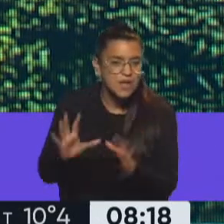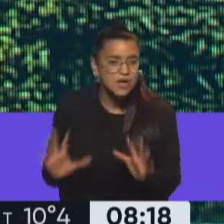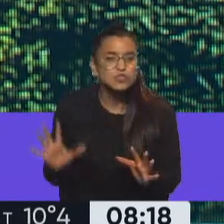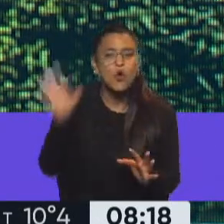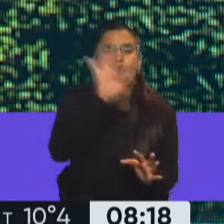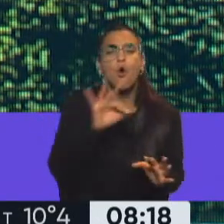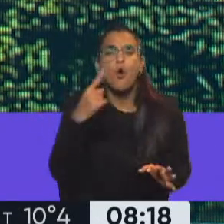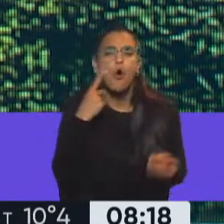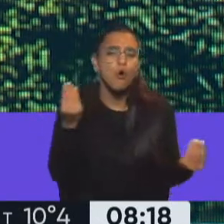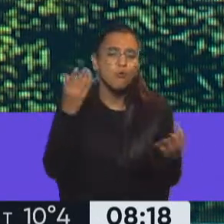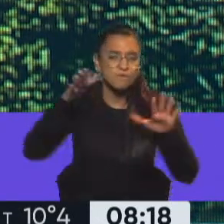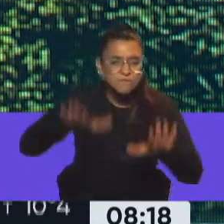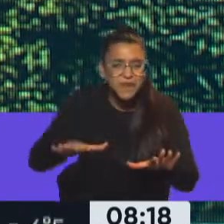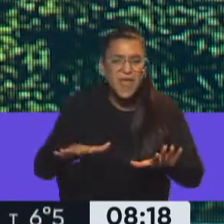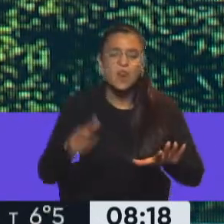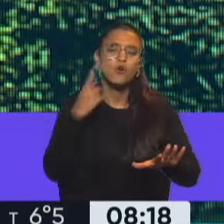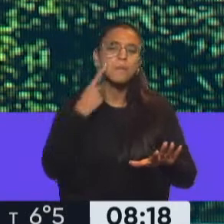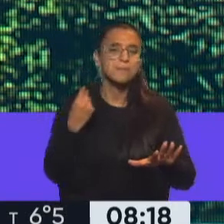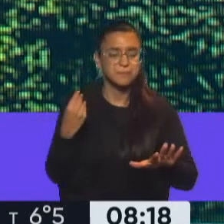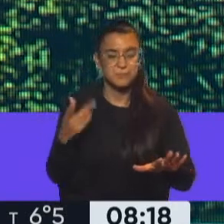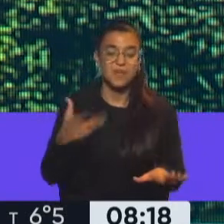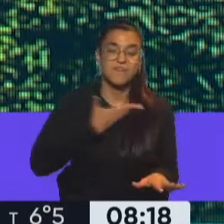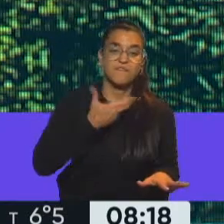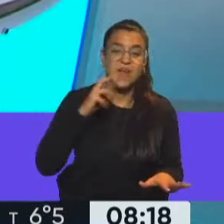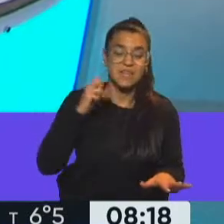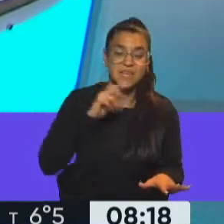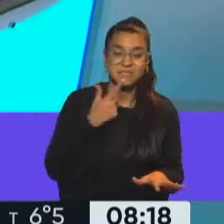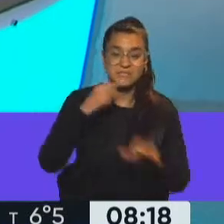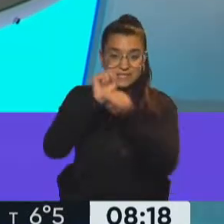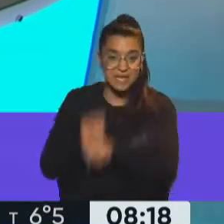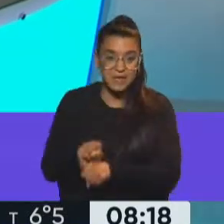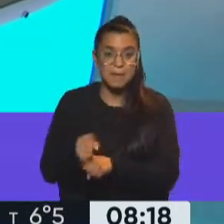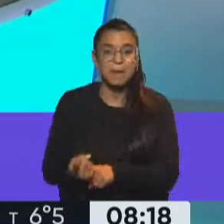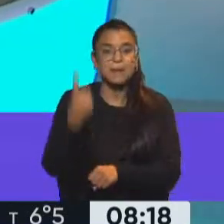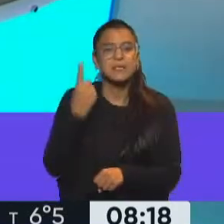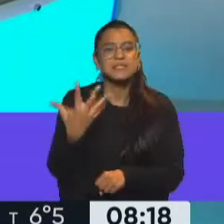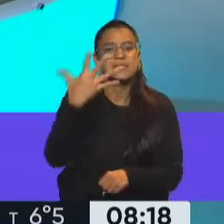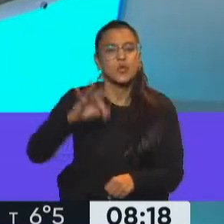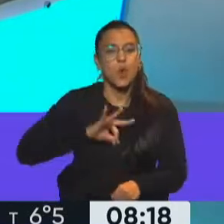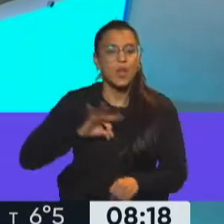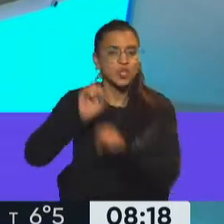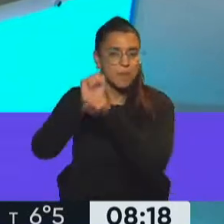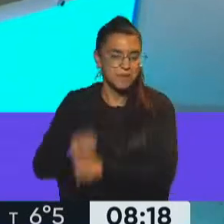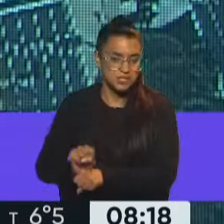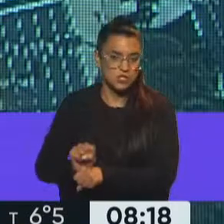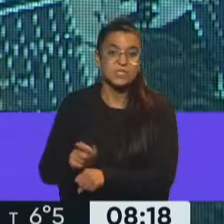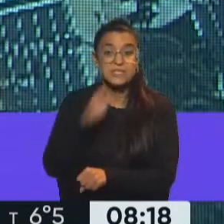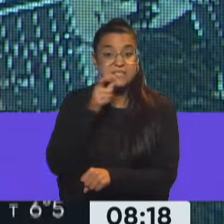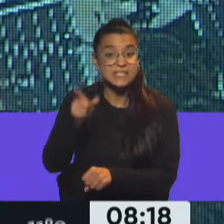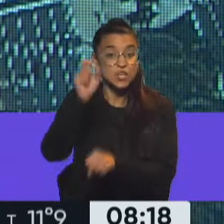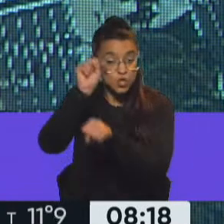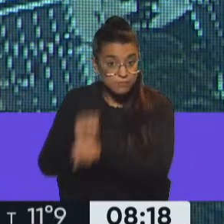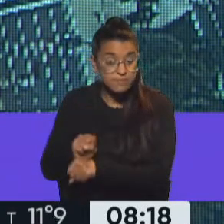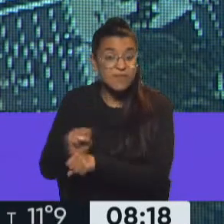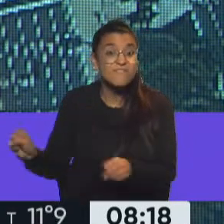lado con este freno ya es como que difícil fariña tiene una condena en primera instancia a cinco años de prisión se sigue esa condena